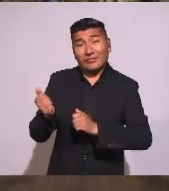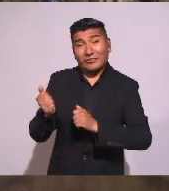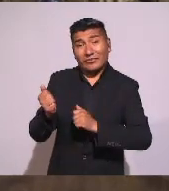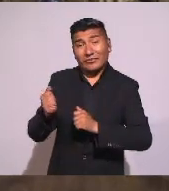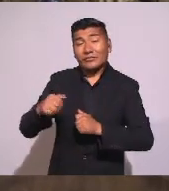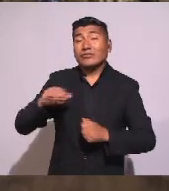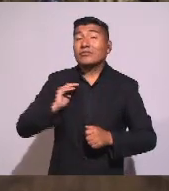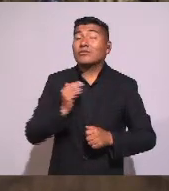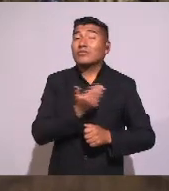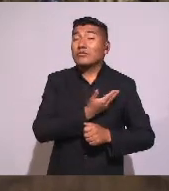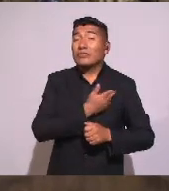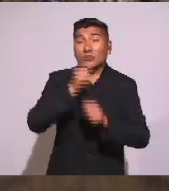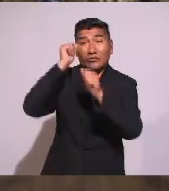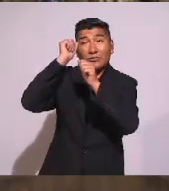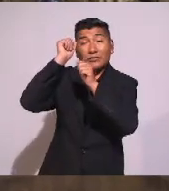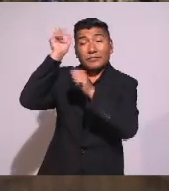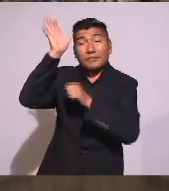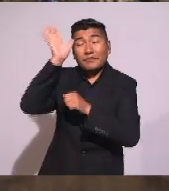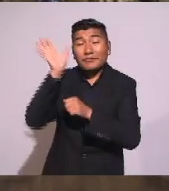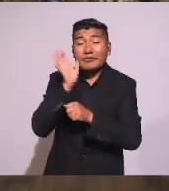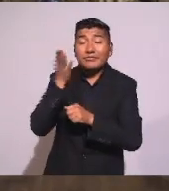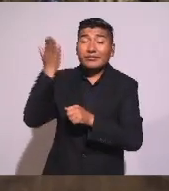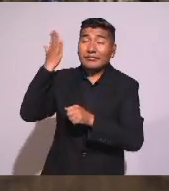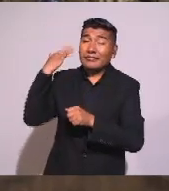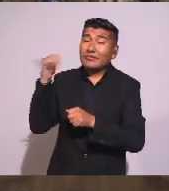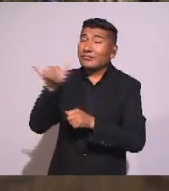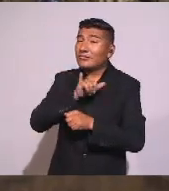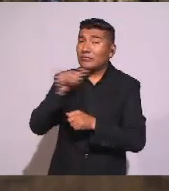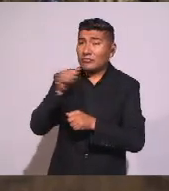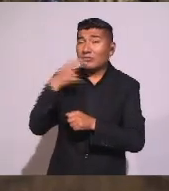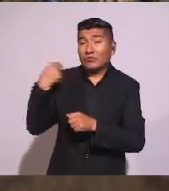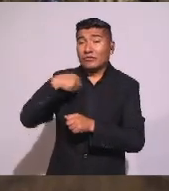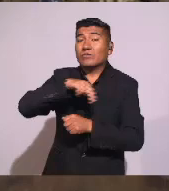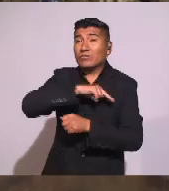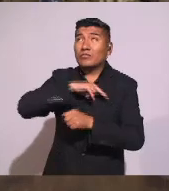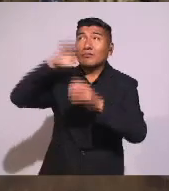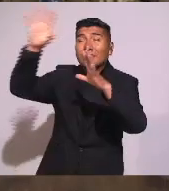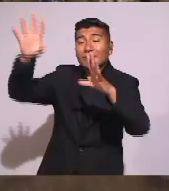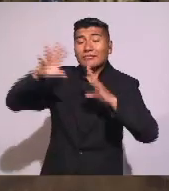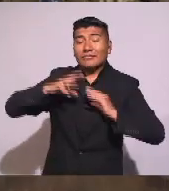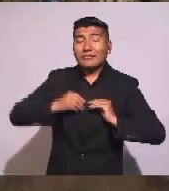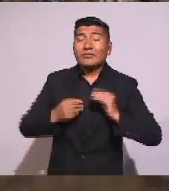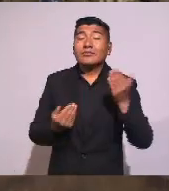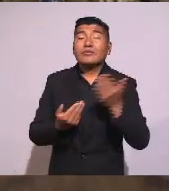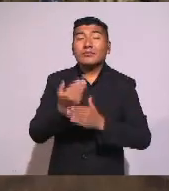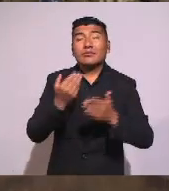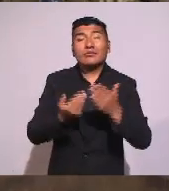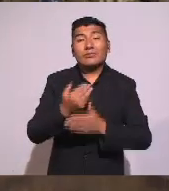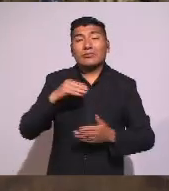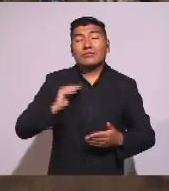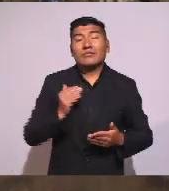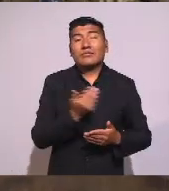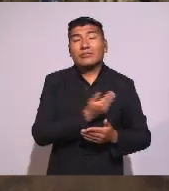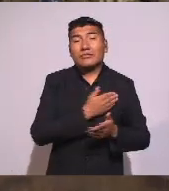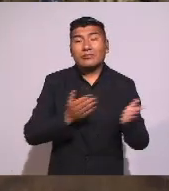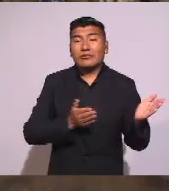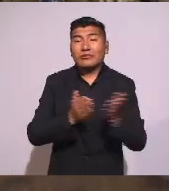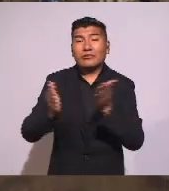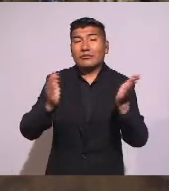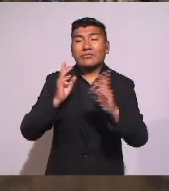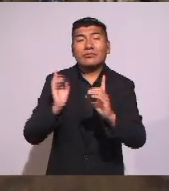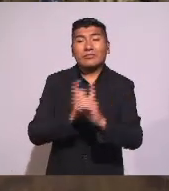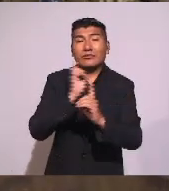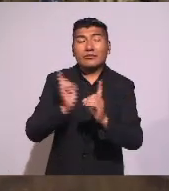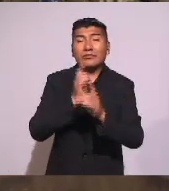nuestros padres por nosotros lo asumimos lo renovamos en nuestro camino de discípulos